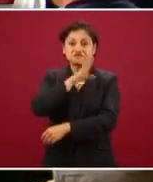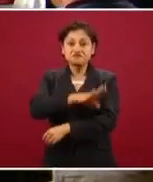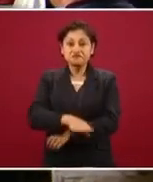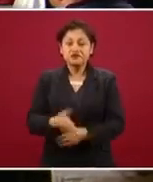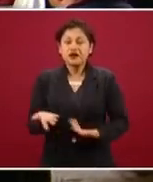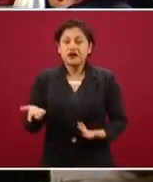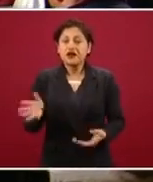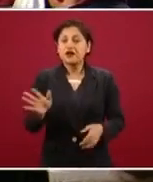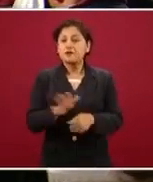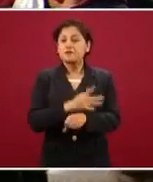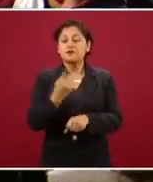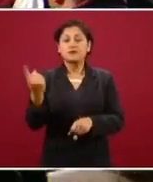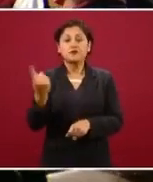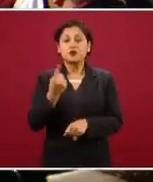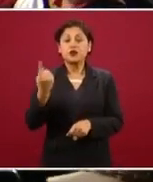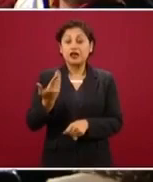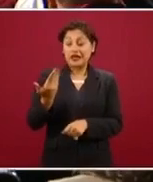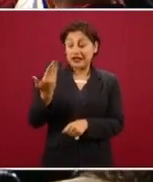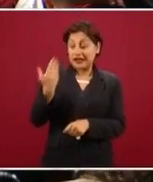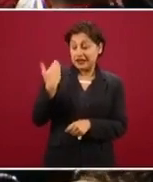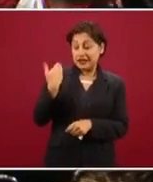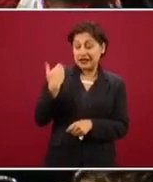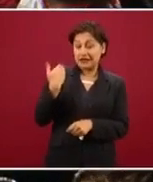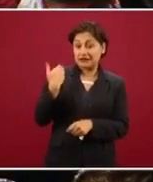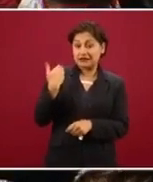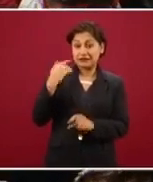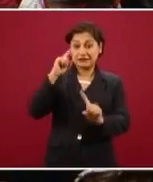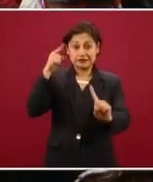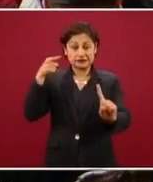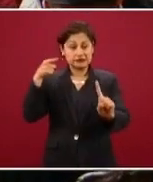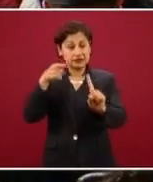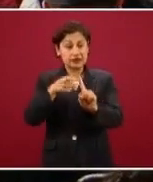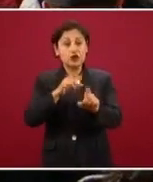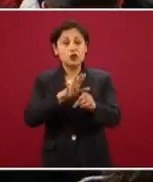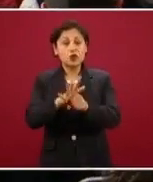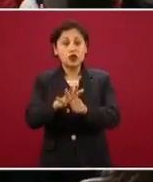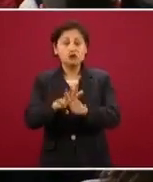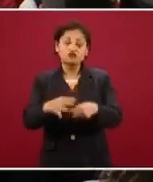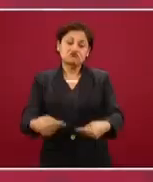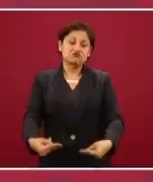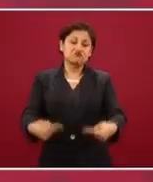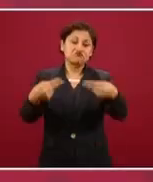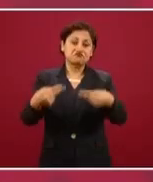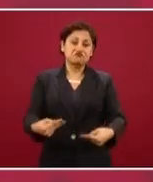porque lo que les importaba era el negocio.